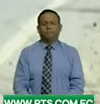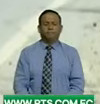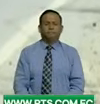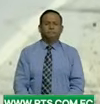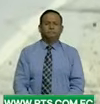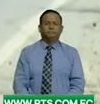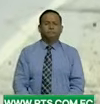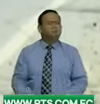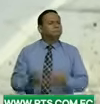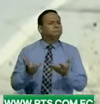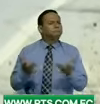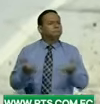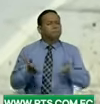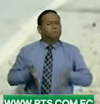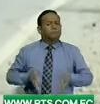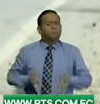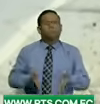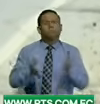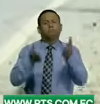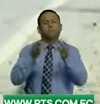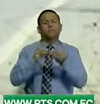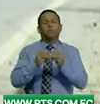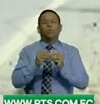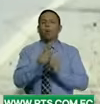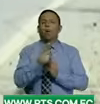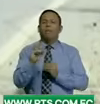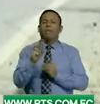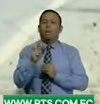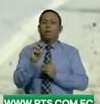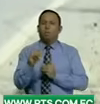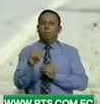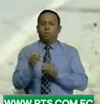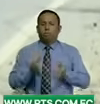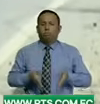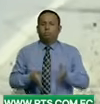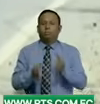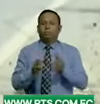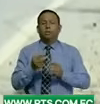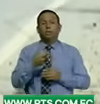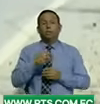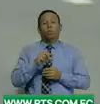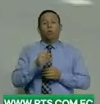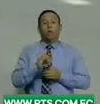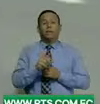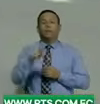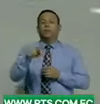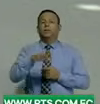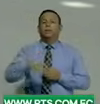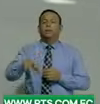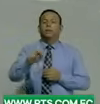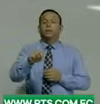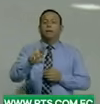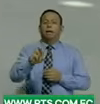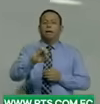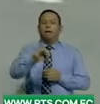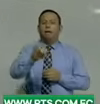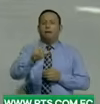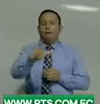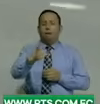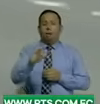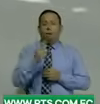El accidente ocurrió en el kilómetro 40 de la vía que une los cantones Yaguachi y Naranjal. Los dos